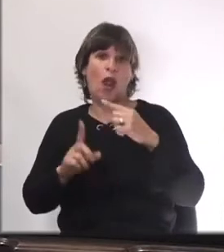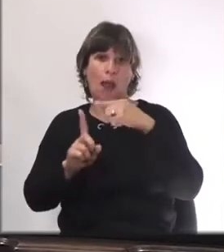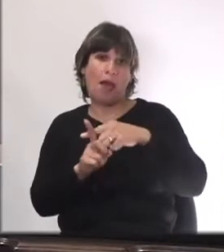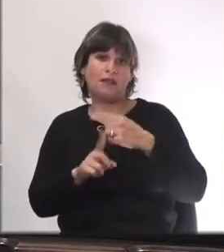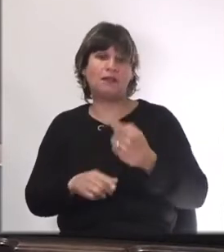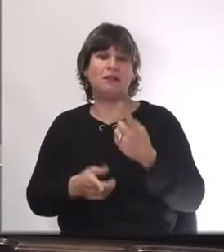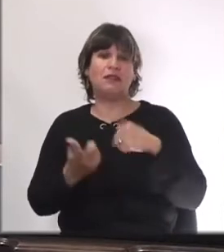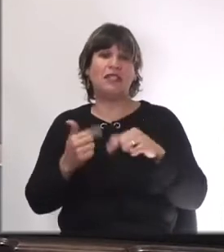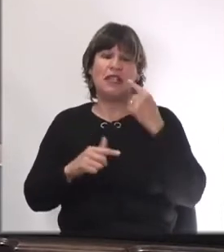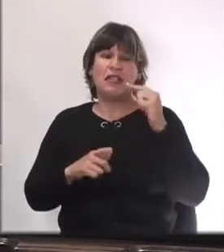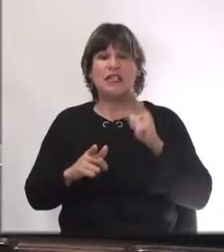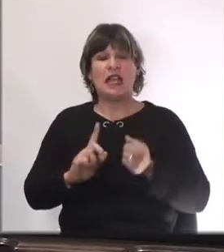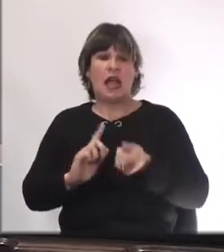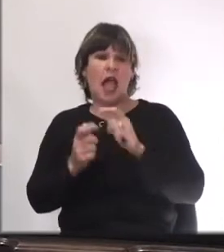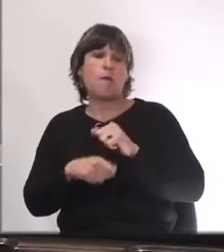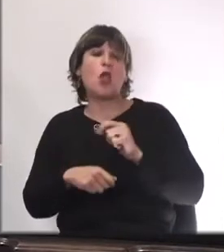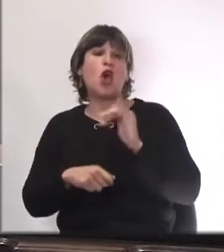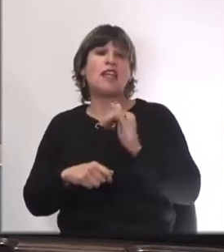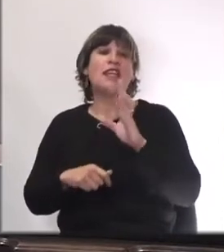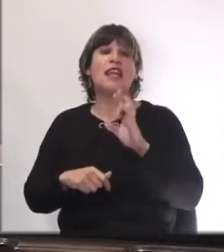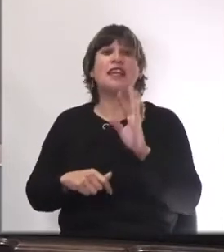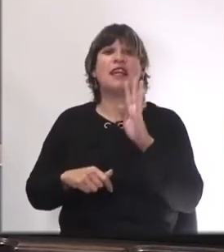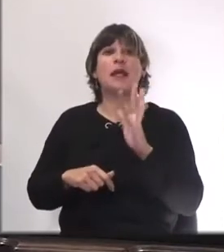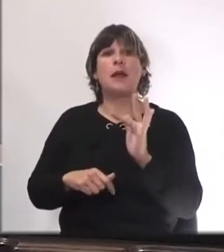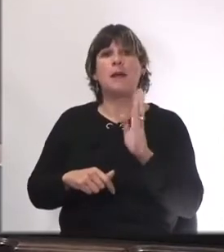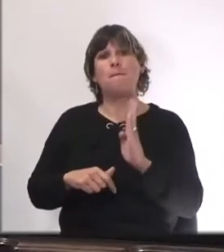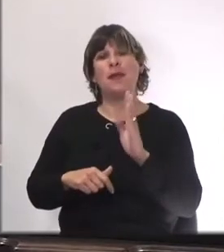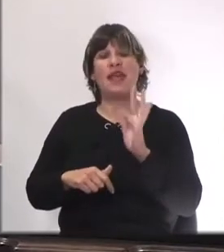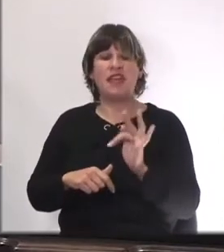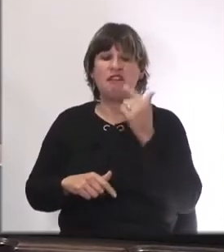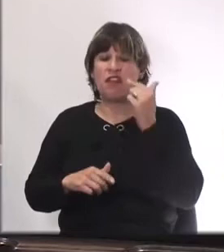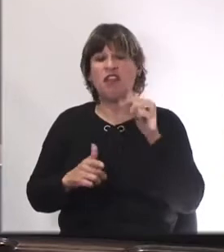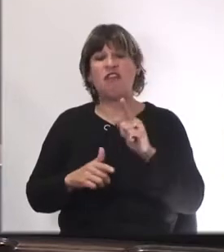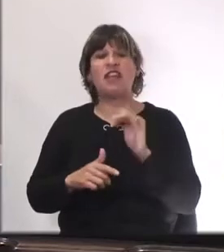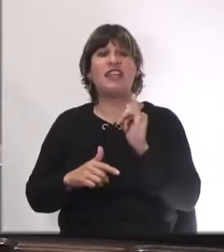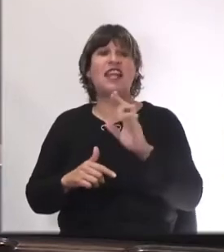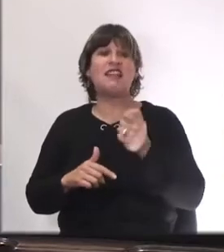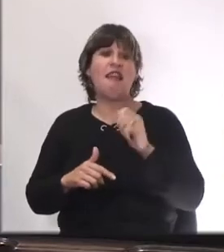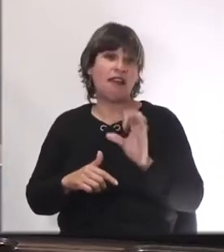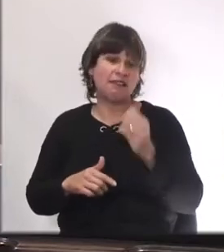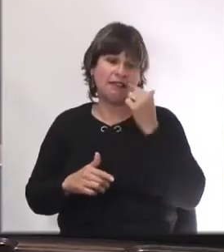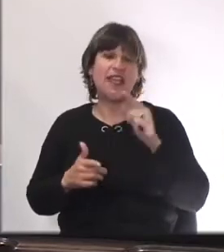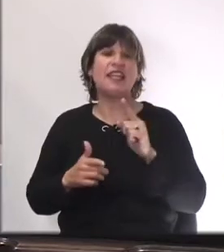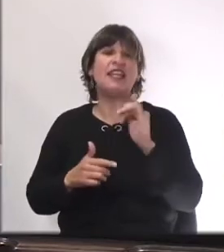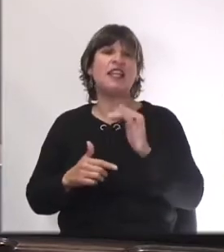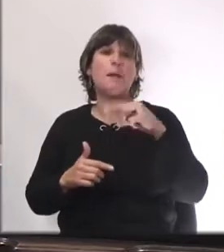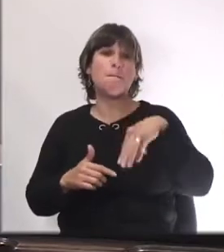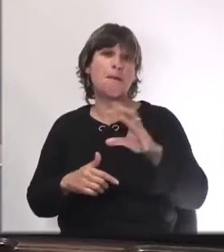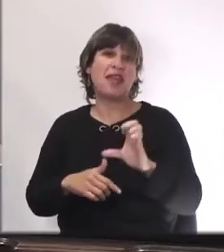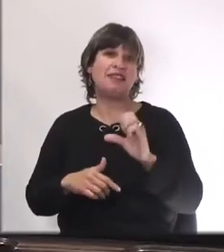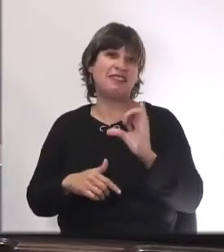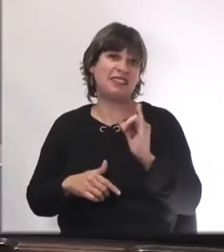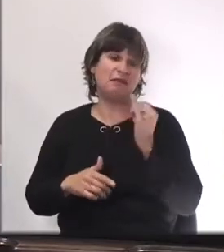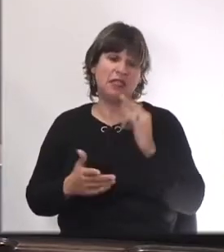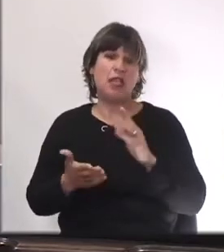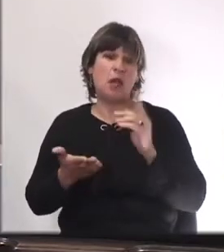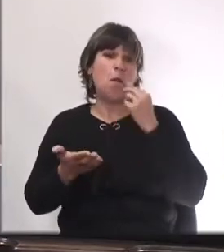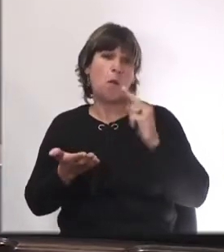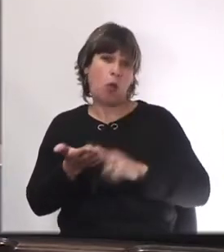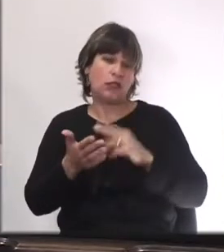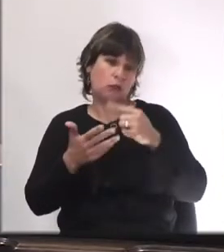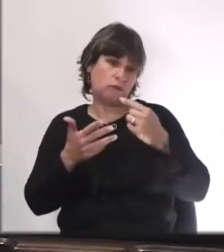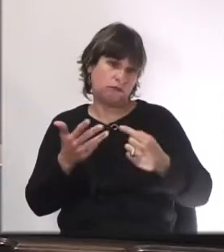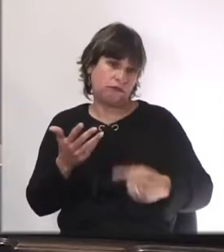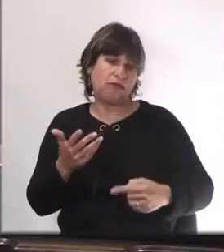Modificaciones en el IRPF, en el IAS, en cómo se calculan los topes, en el IMESI, ¿no? Todo eso fue decretado